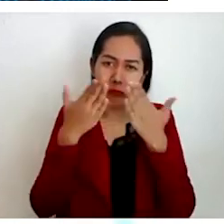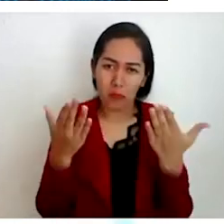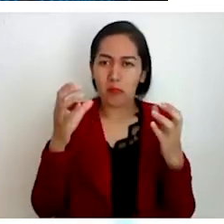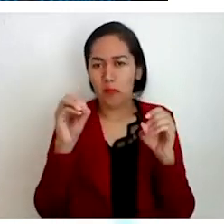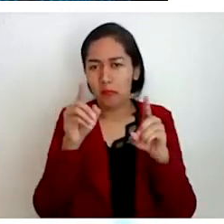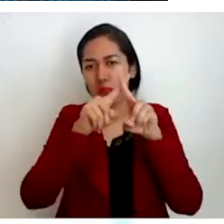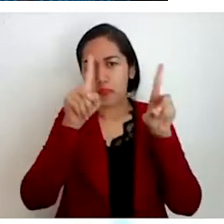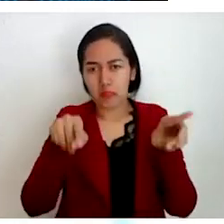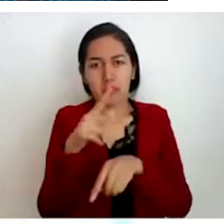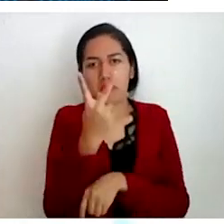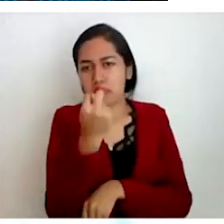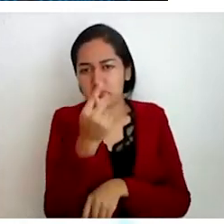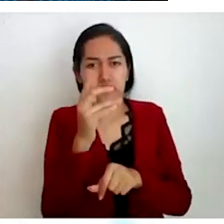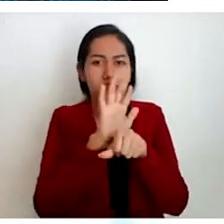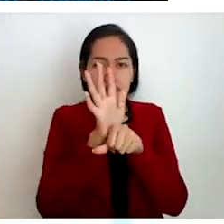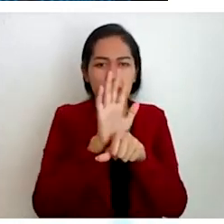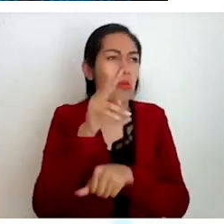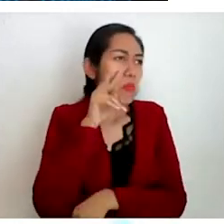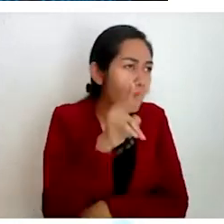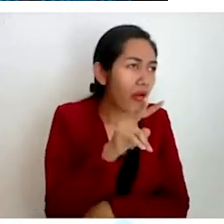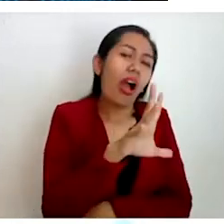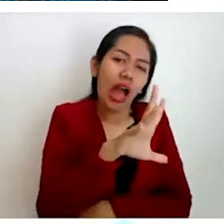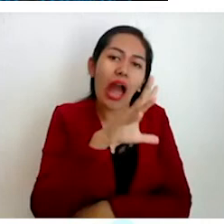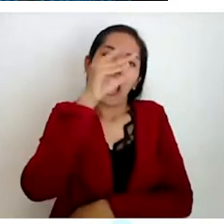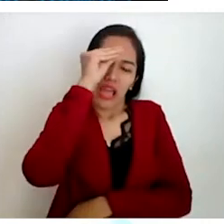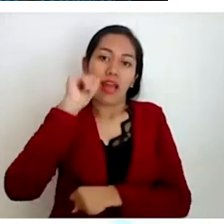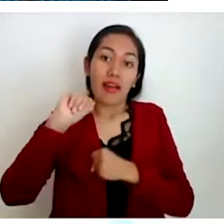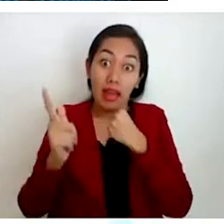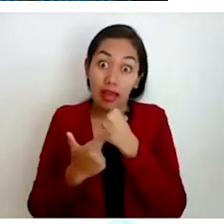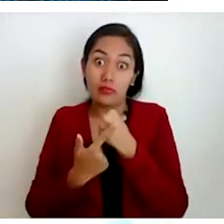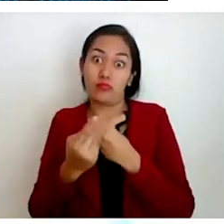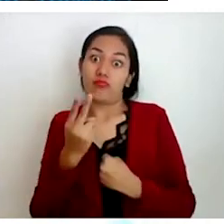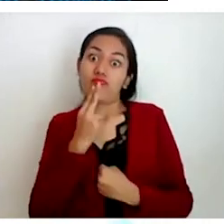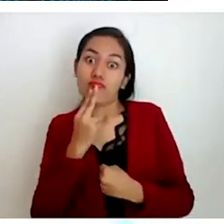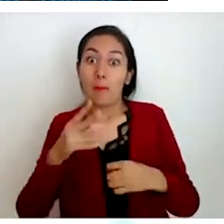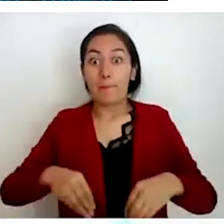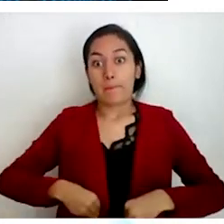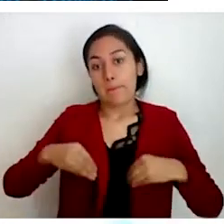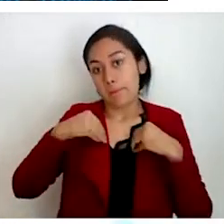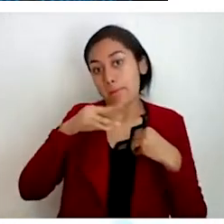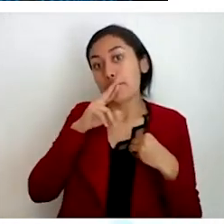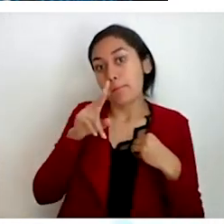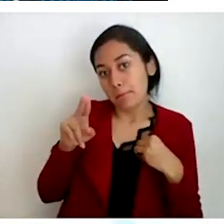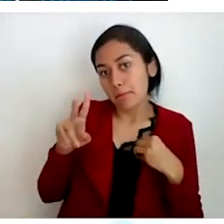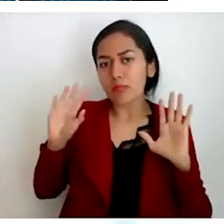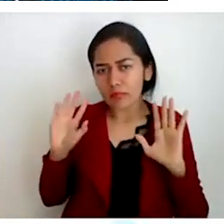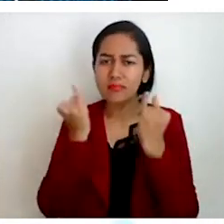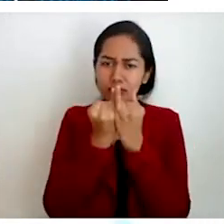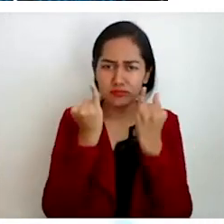mensajes que podamos aplicarnos a la vida cotidiana, ¿no? En este caso la película también, ¿no? Cómo las diferencias sociales, cómo